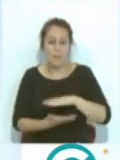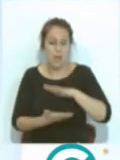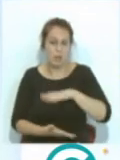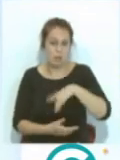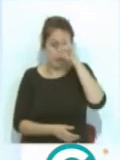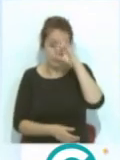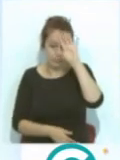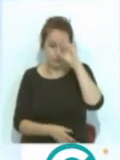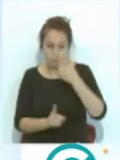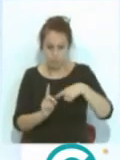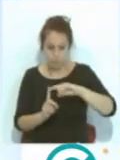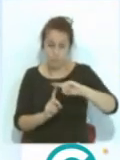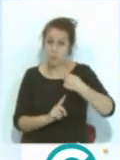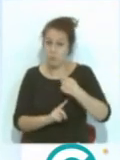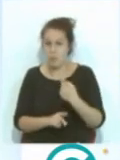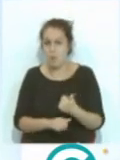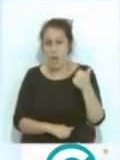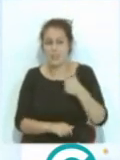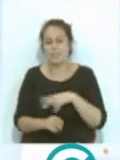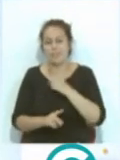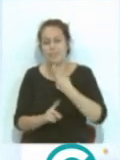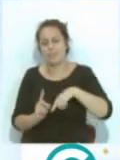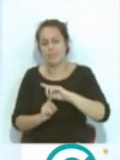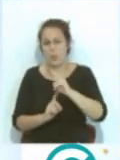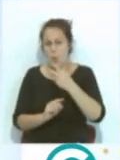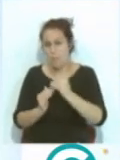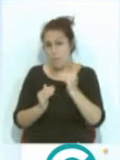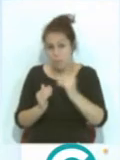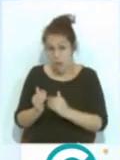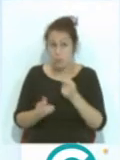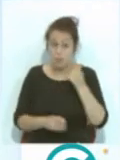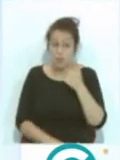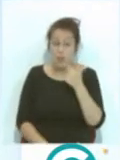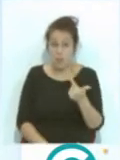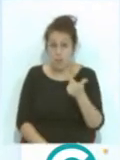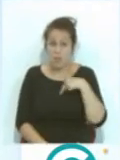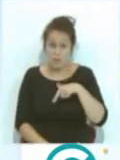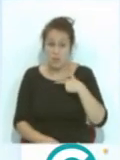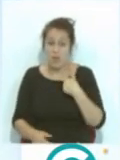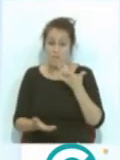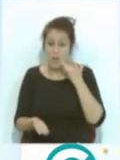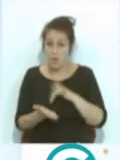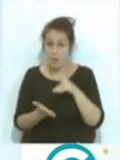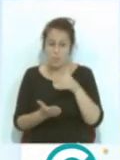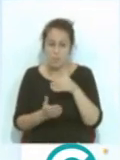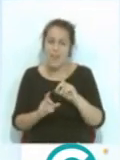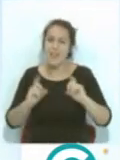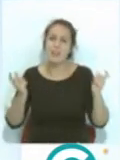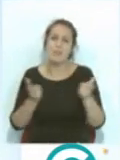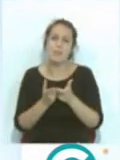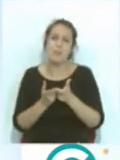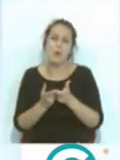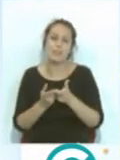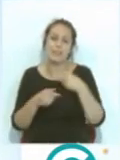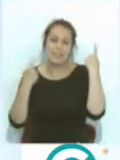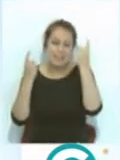en la primera vuelta es mayor, ya en la segunda vuelta quizás es menor, como tú comentas, ya en estas últimas fechas los equipos